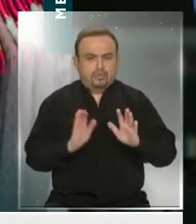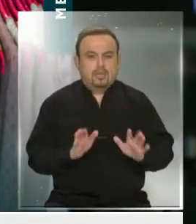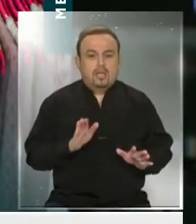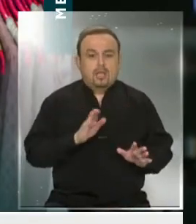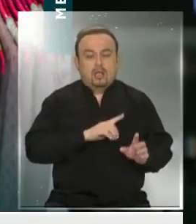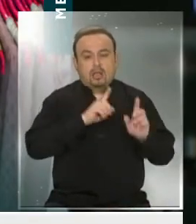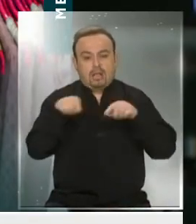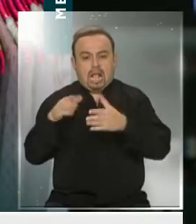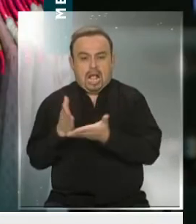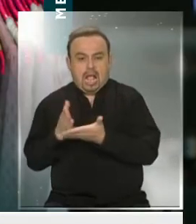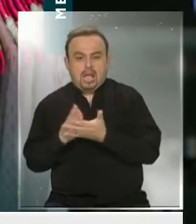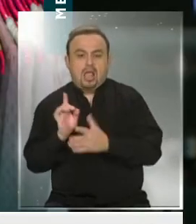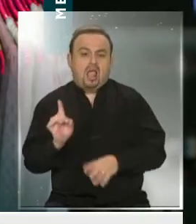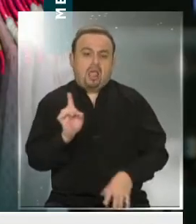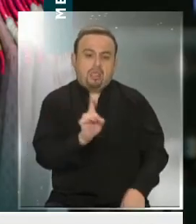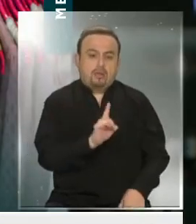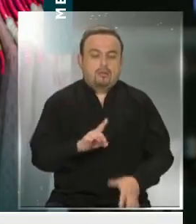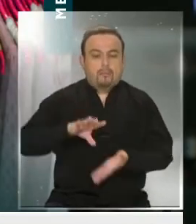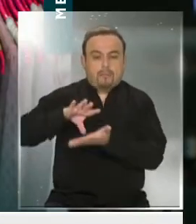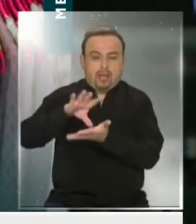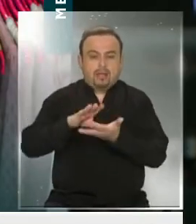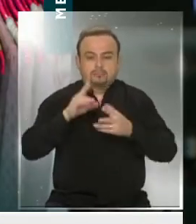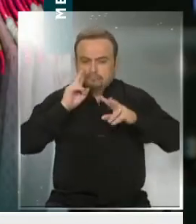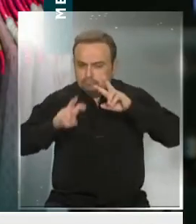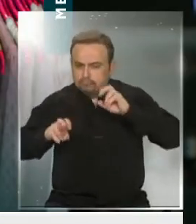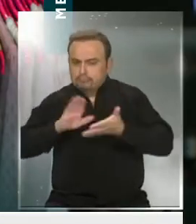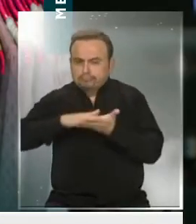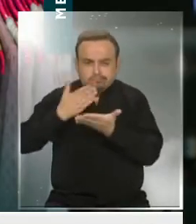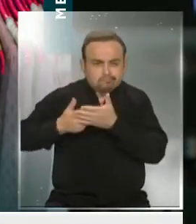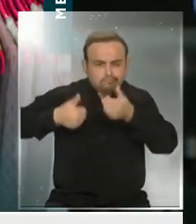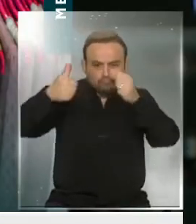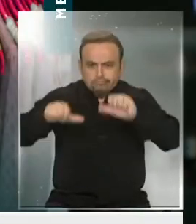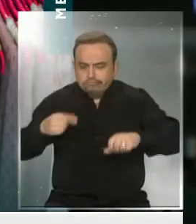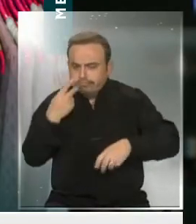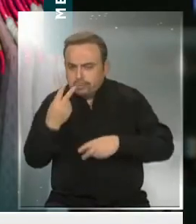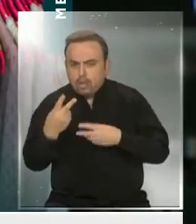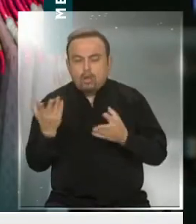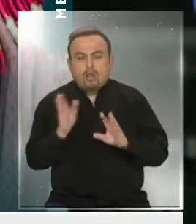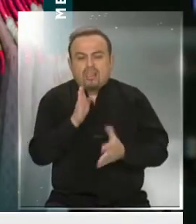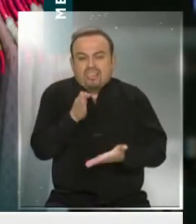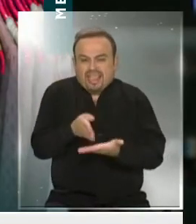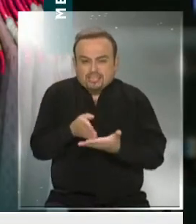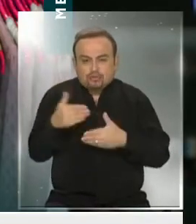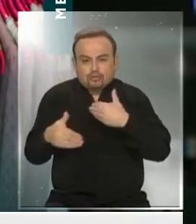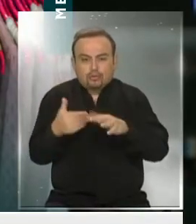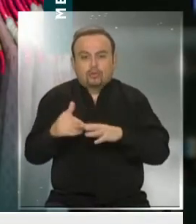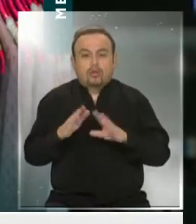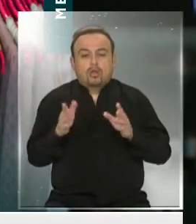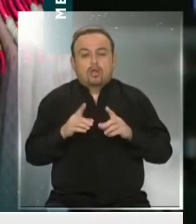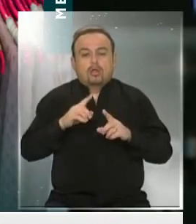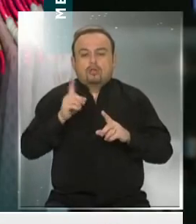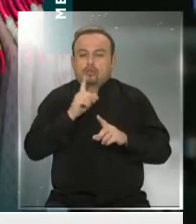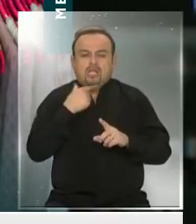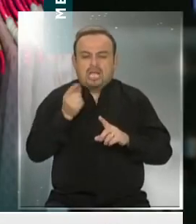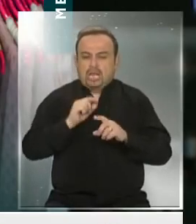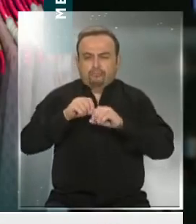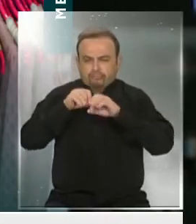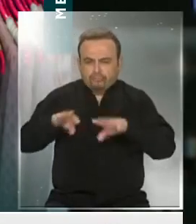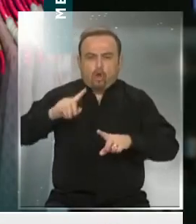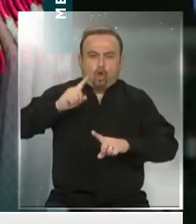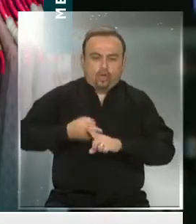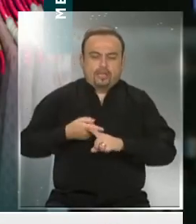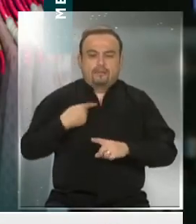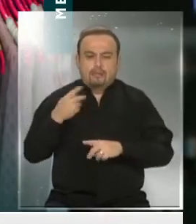retorno a clases cada una de estas naciones va explorando las mejores fórmulas que considera para poder evitar un rebrote cuáles son